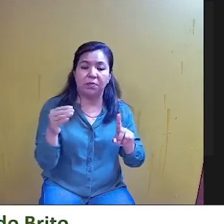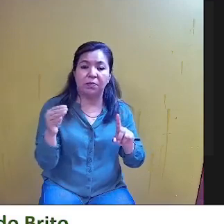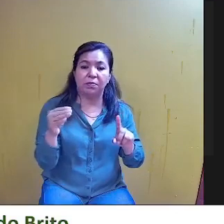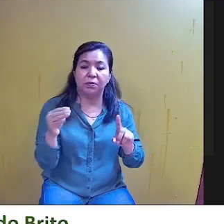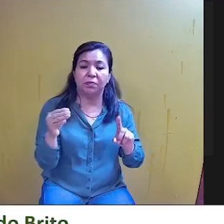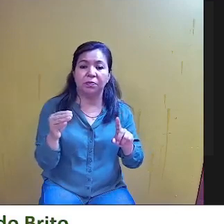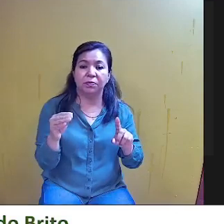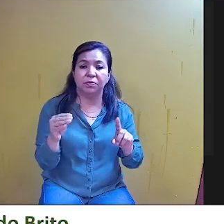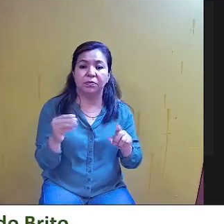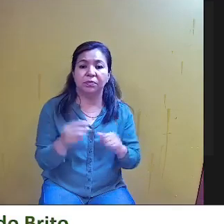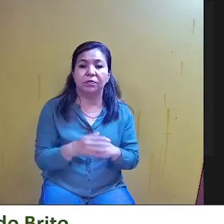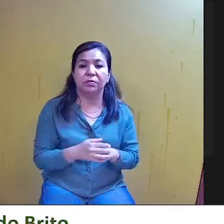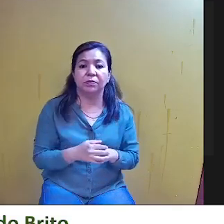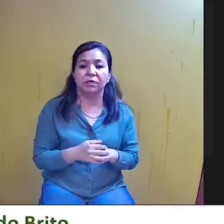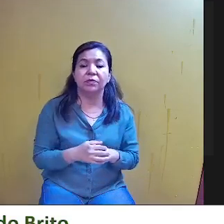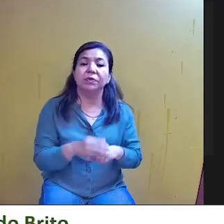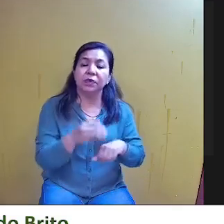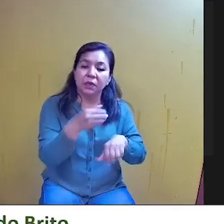2023, y